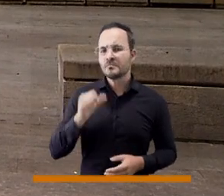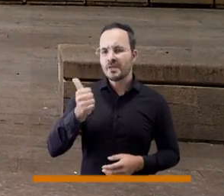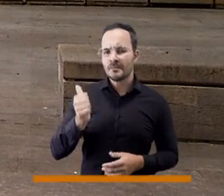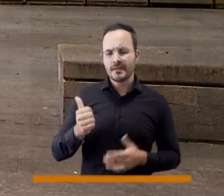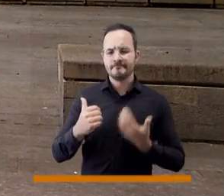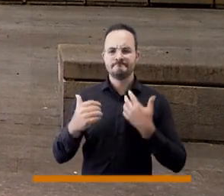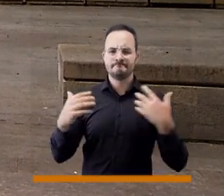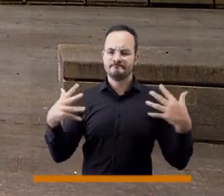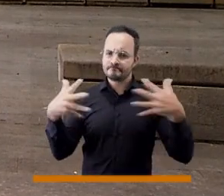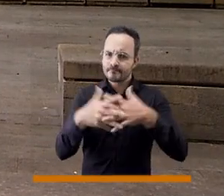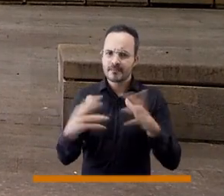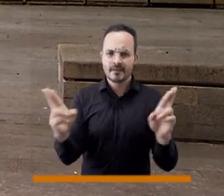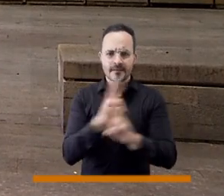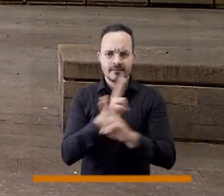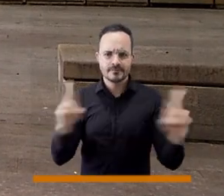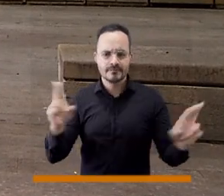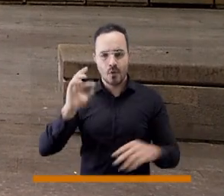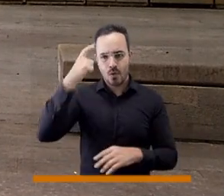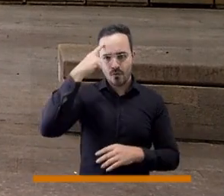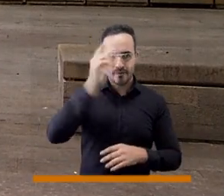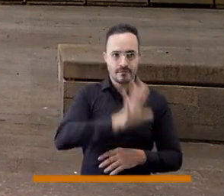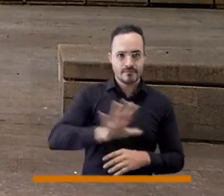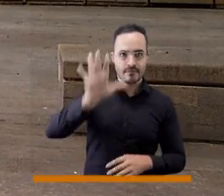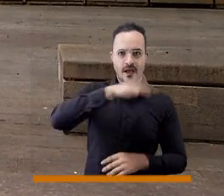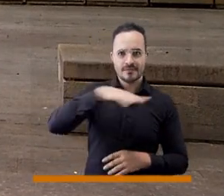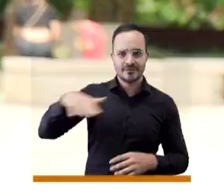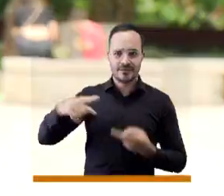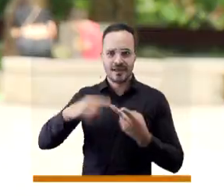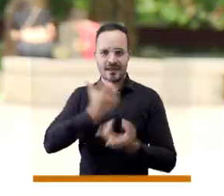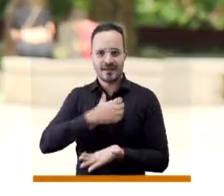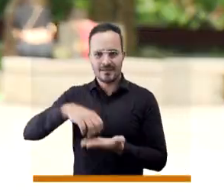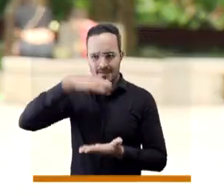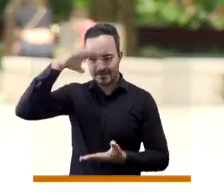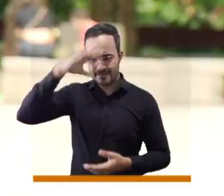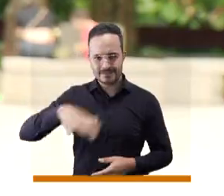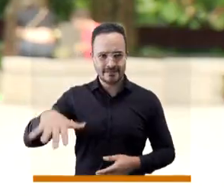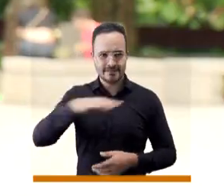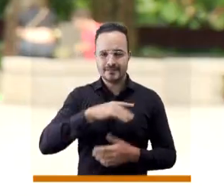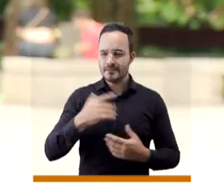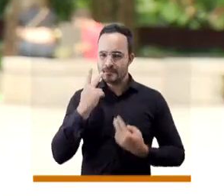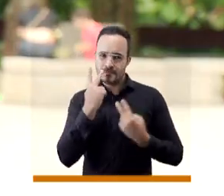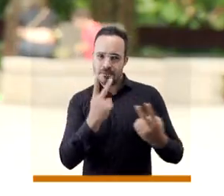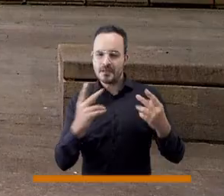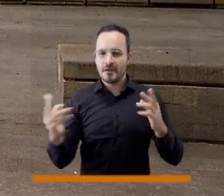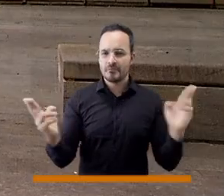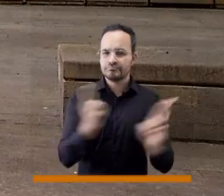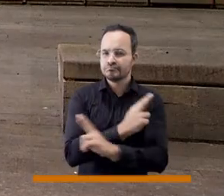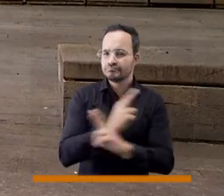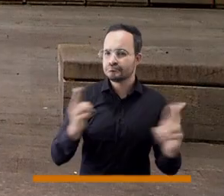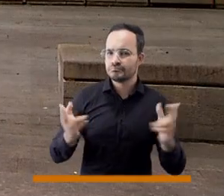relación gobierno departamental, alcaldía de Medellín, ¿cómo la ha vivido en este periodo?